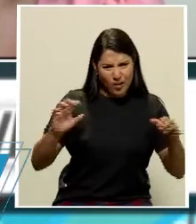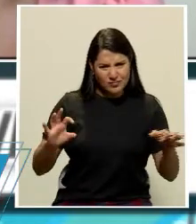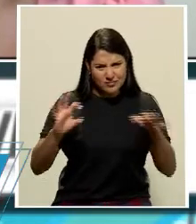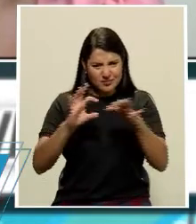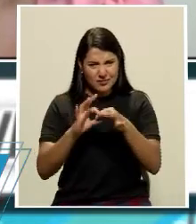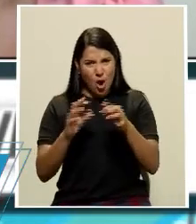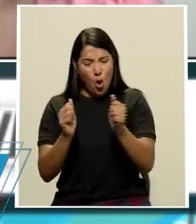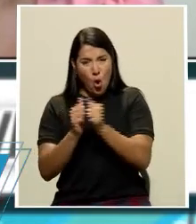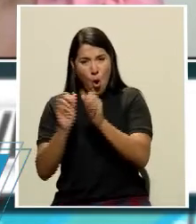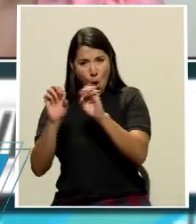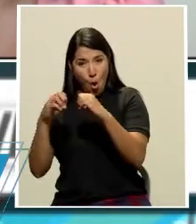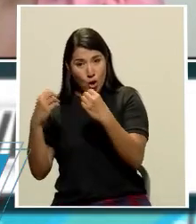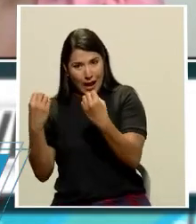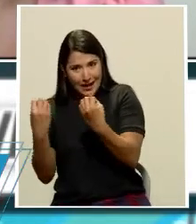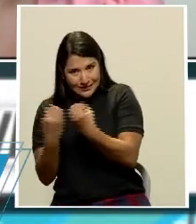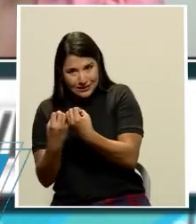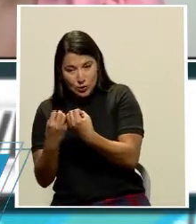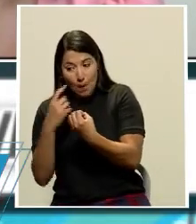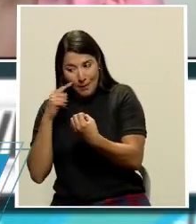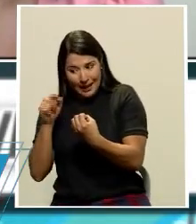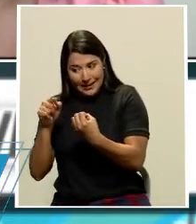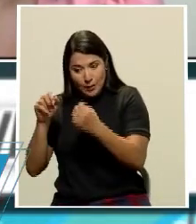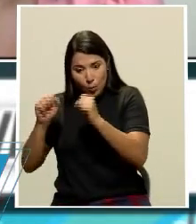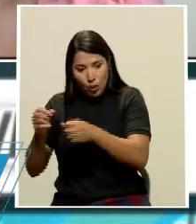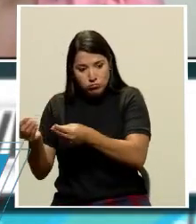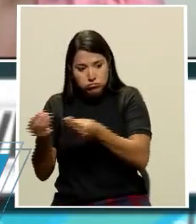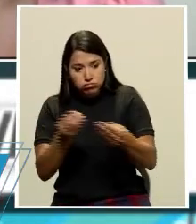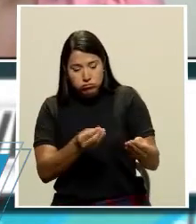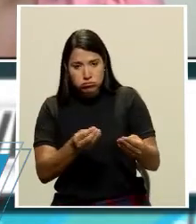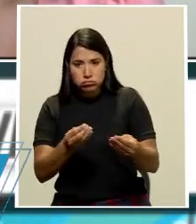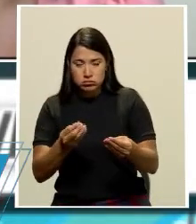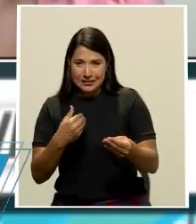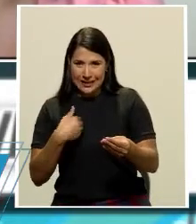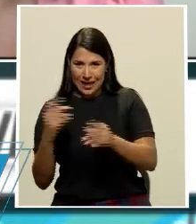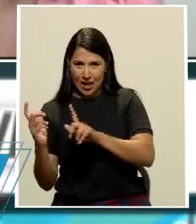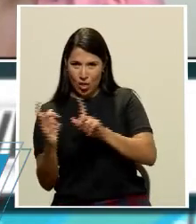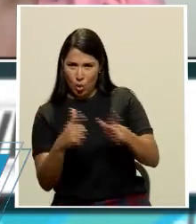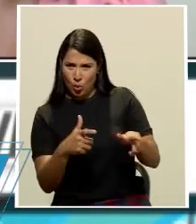sea capaz de recibir la donación del banco?